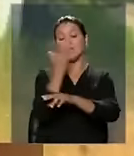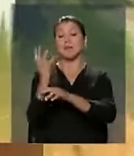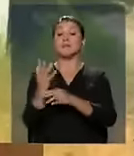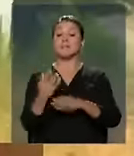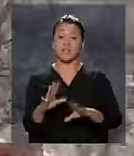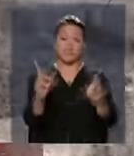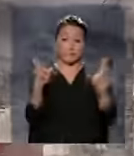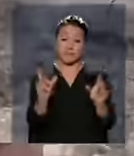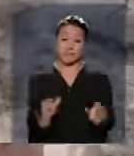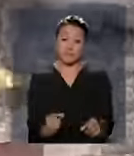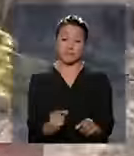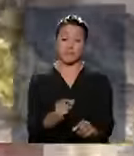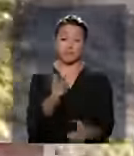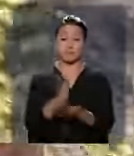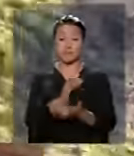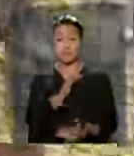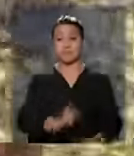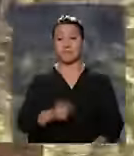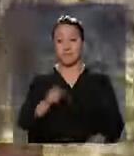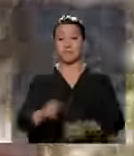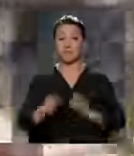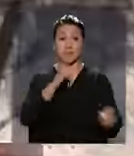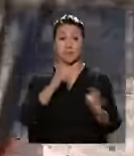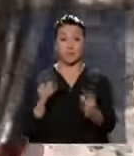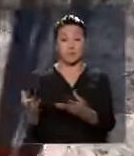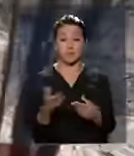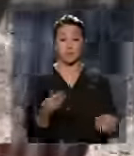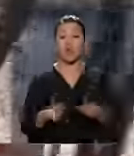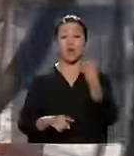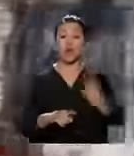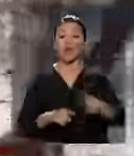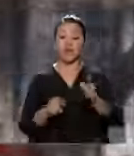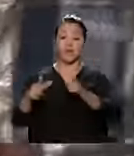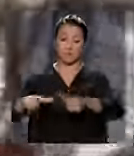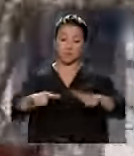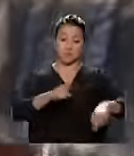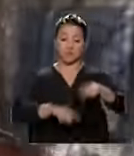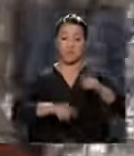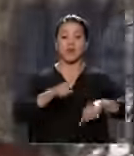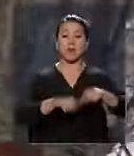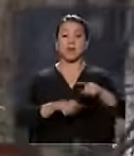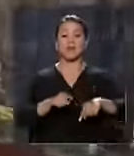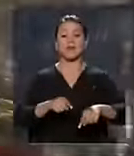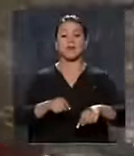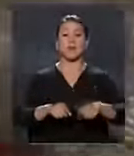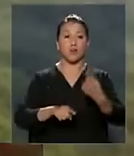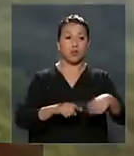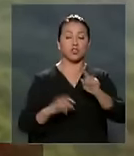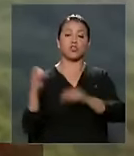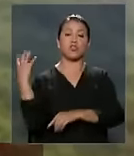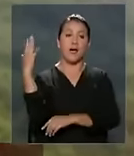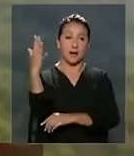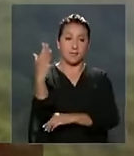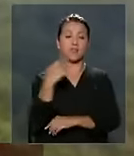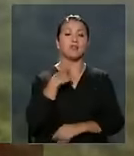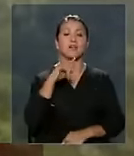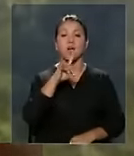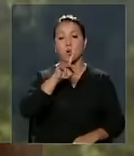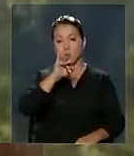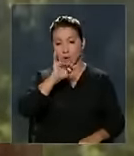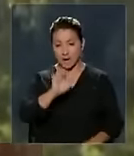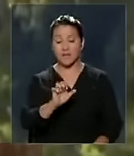que arrastra por años hoy es más serio que nunca. Otras cientos de hectáreas quemadas han destruido el queule, otro árbol endémico